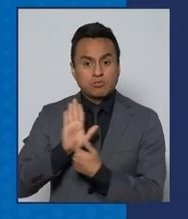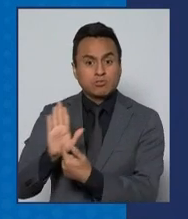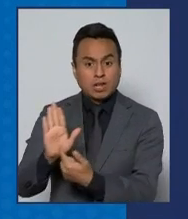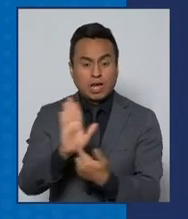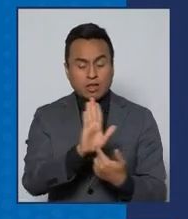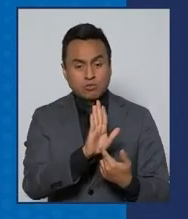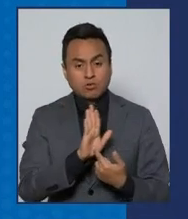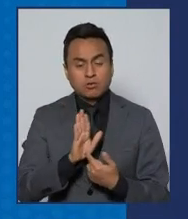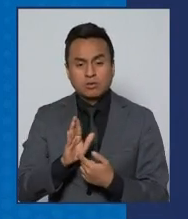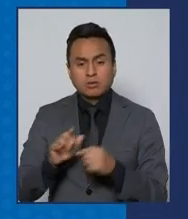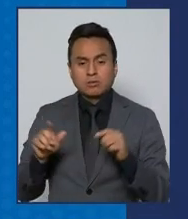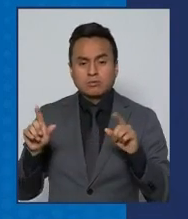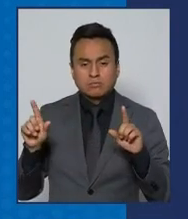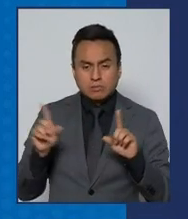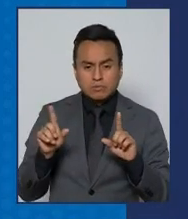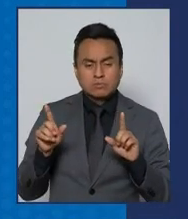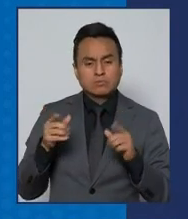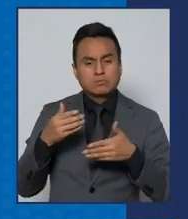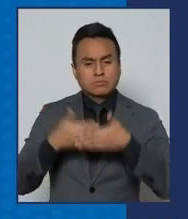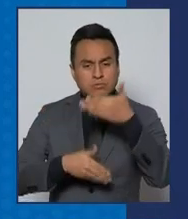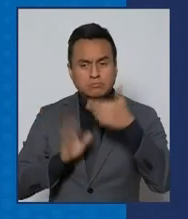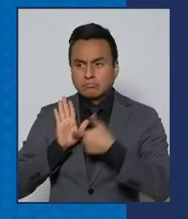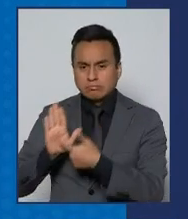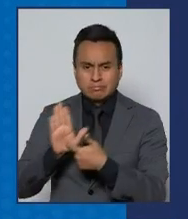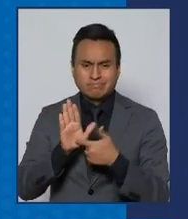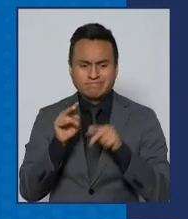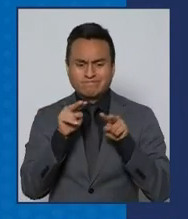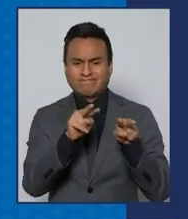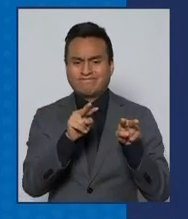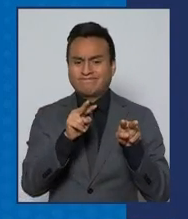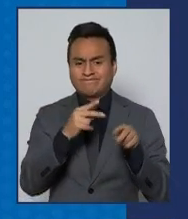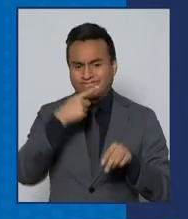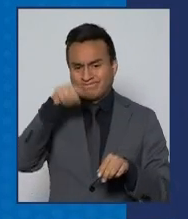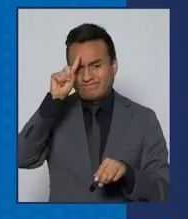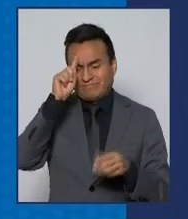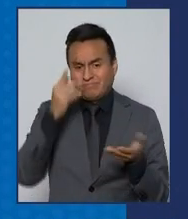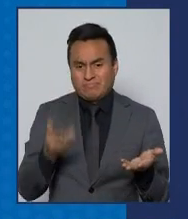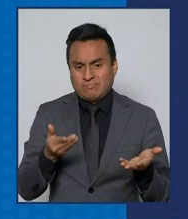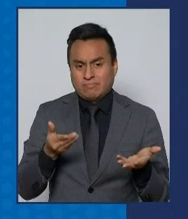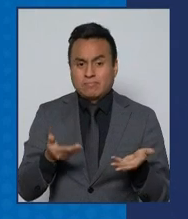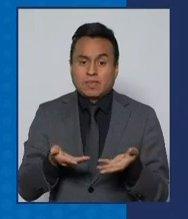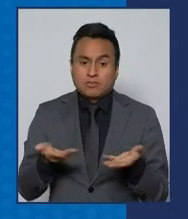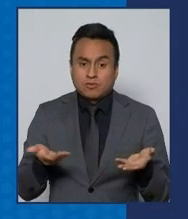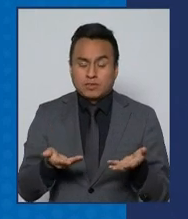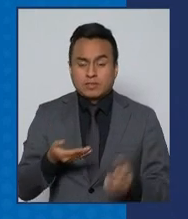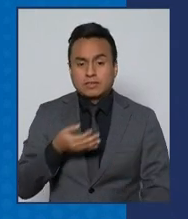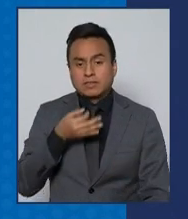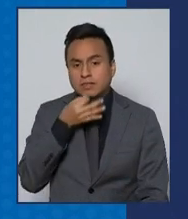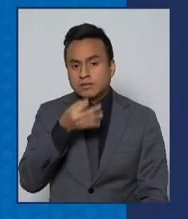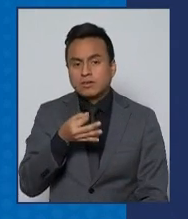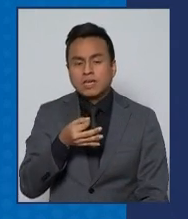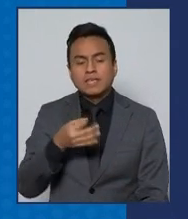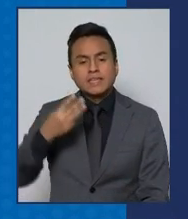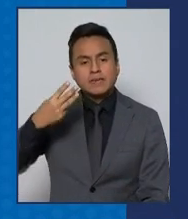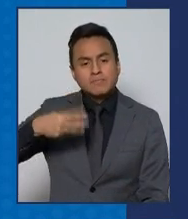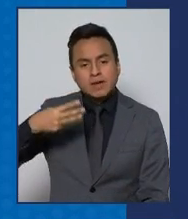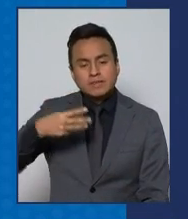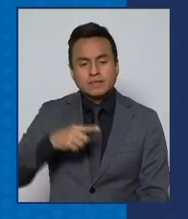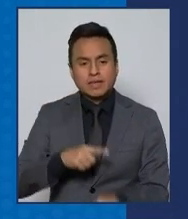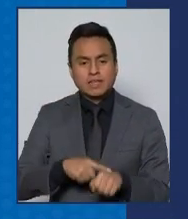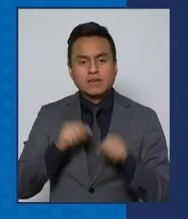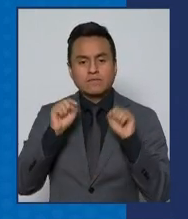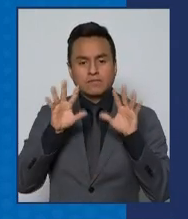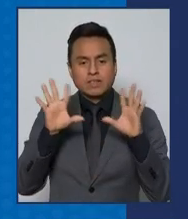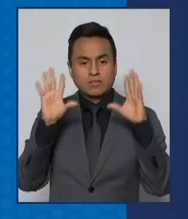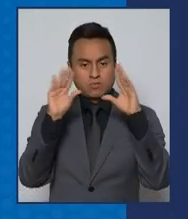los medios de comunicación. Y entonces tenemos, insisto, a partir de este martes a las 22